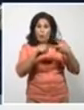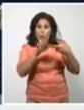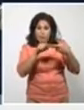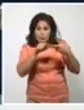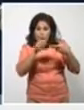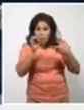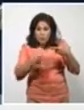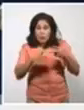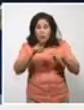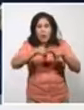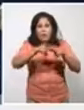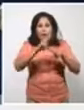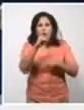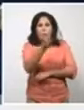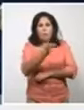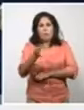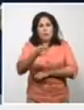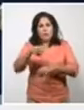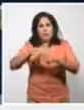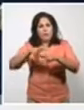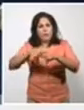en 2 municipios de La Habana,